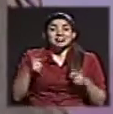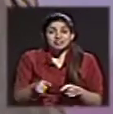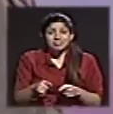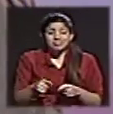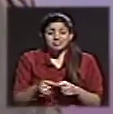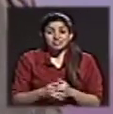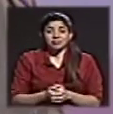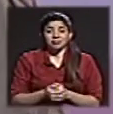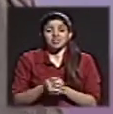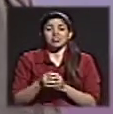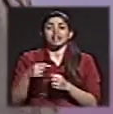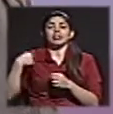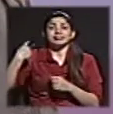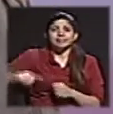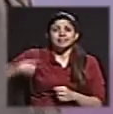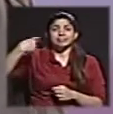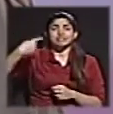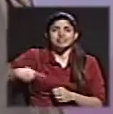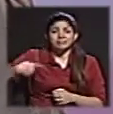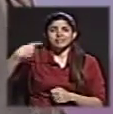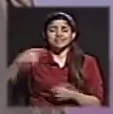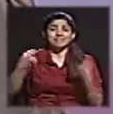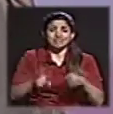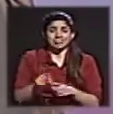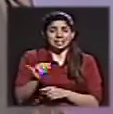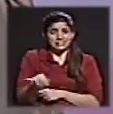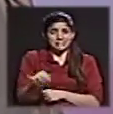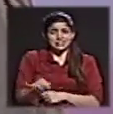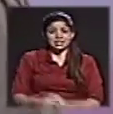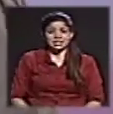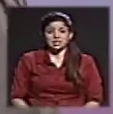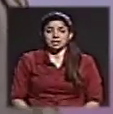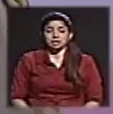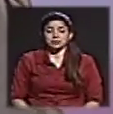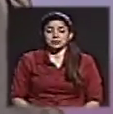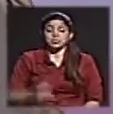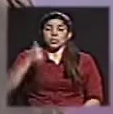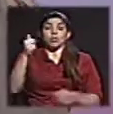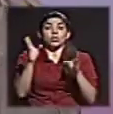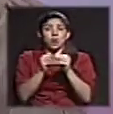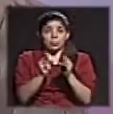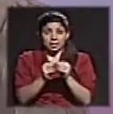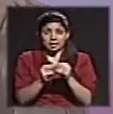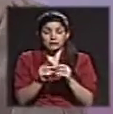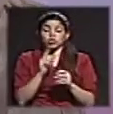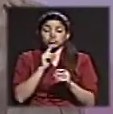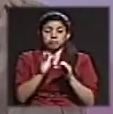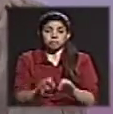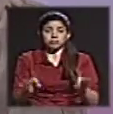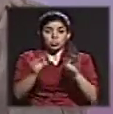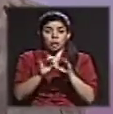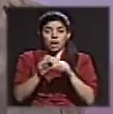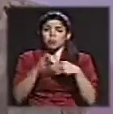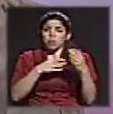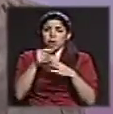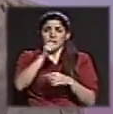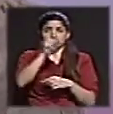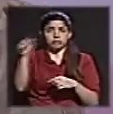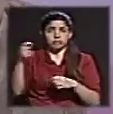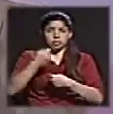día tras día que se ve esa situación. Otra comisión que es sumamente importante en cualquier